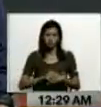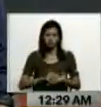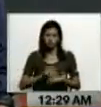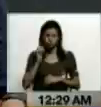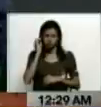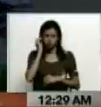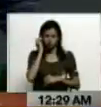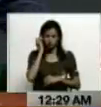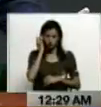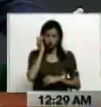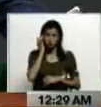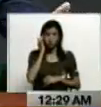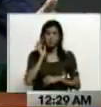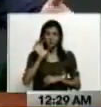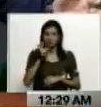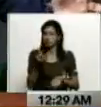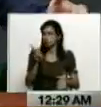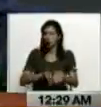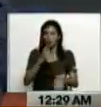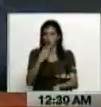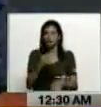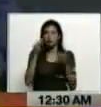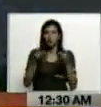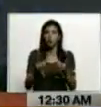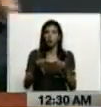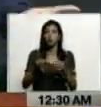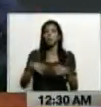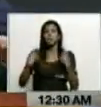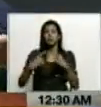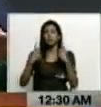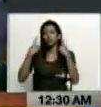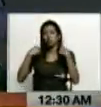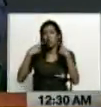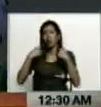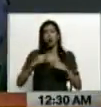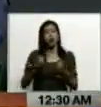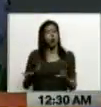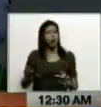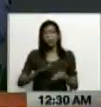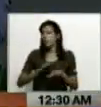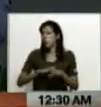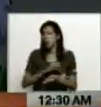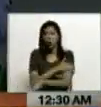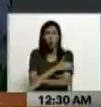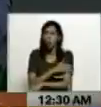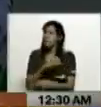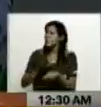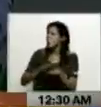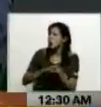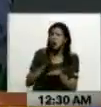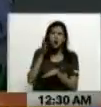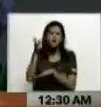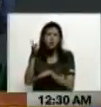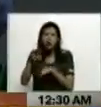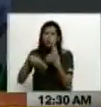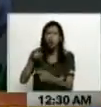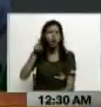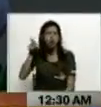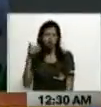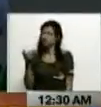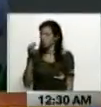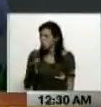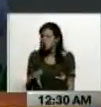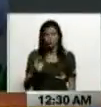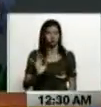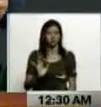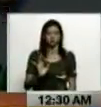de asistencial de los países más pobres del mundo seguro que mañana van a chillar los escalos de aquí pero esta Revolución